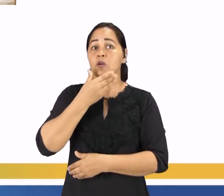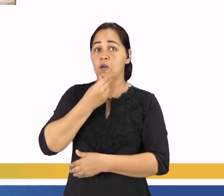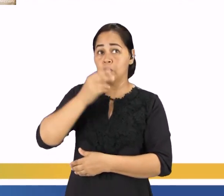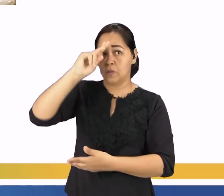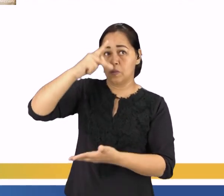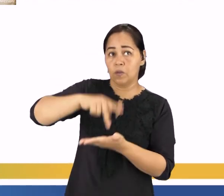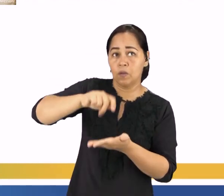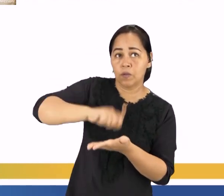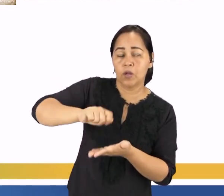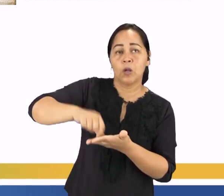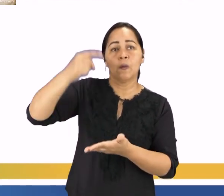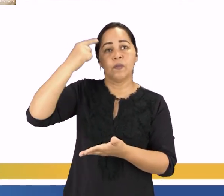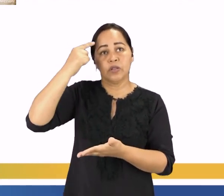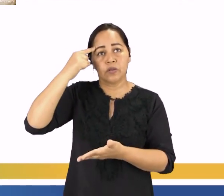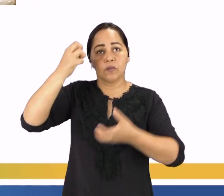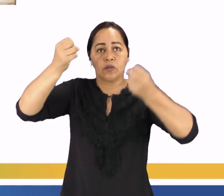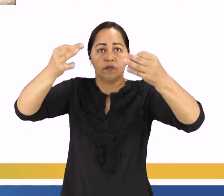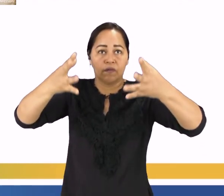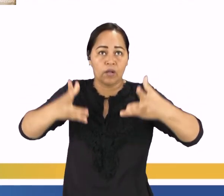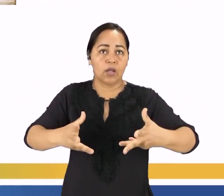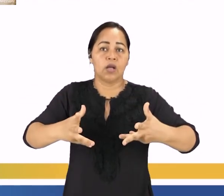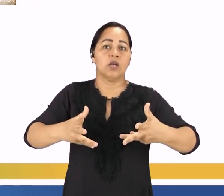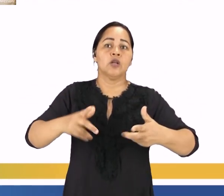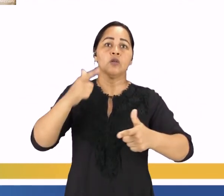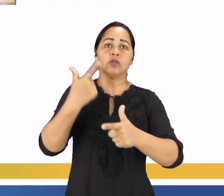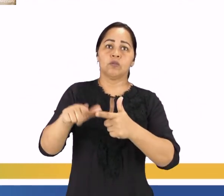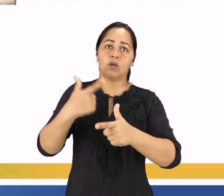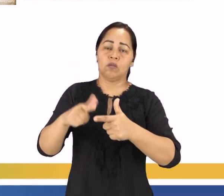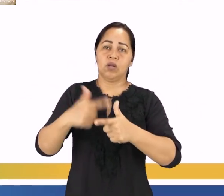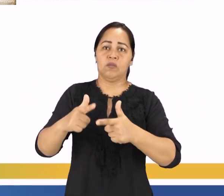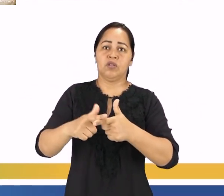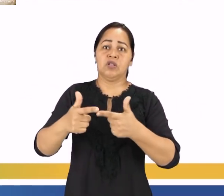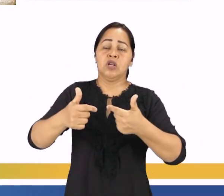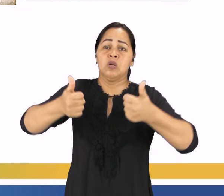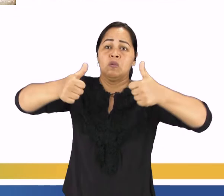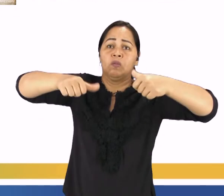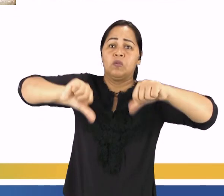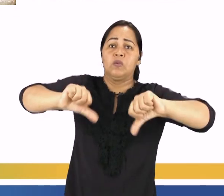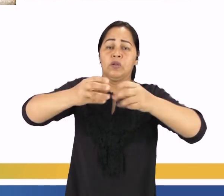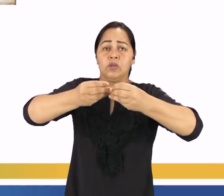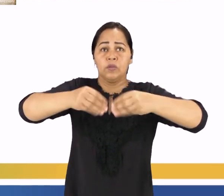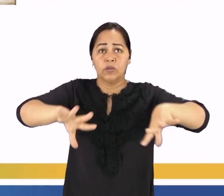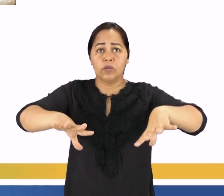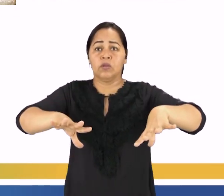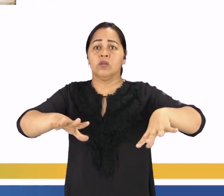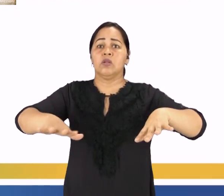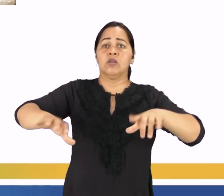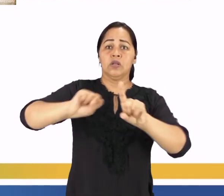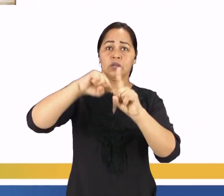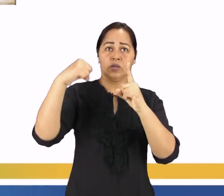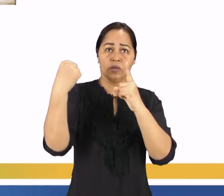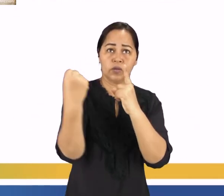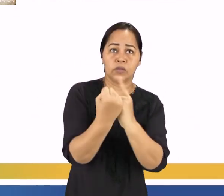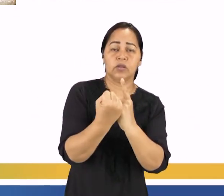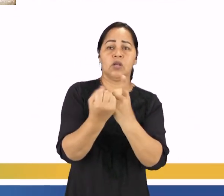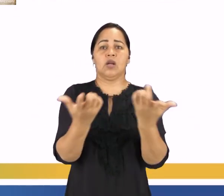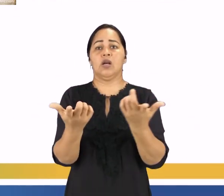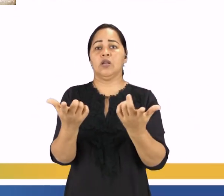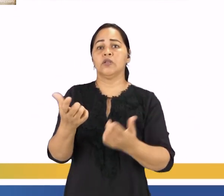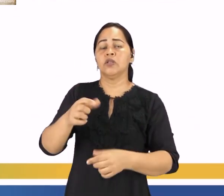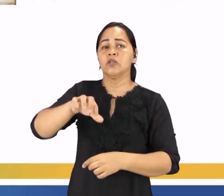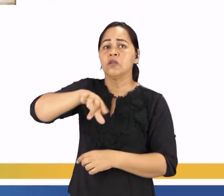hablar sobre los problemas más allá de la sociedad. Retrataba la corrupción, el sufrimiento de